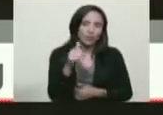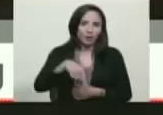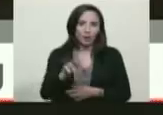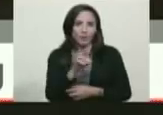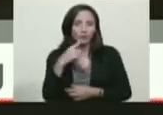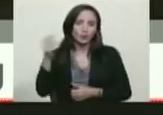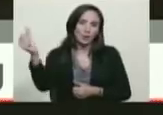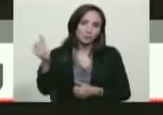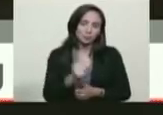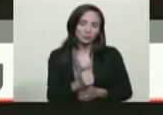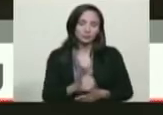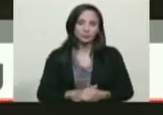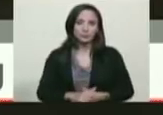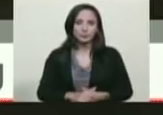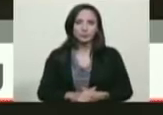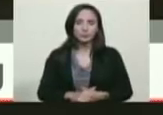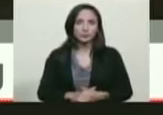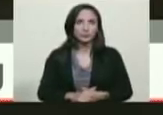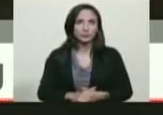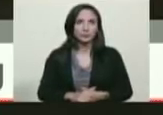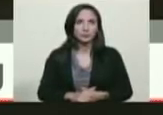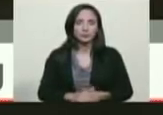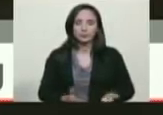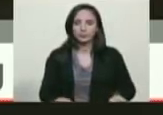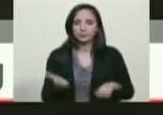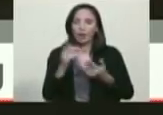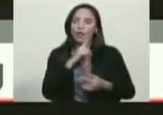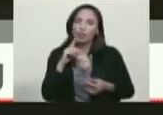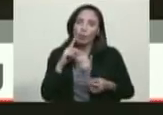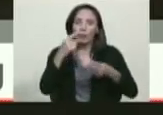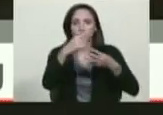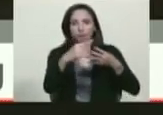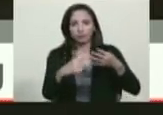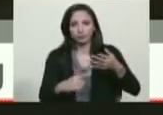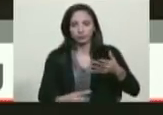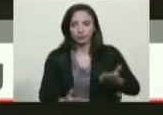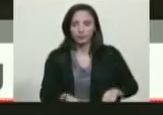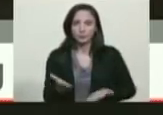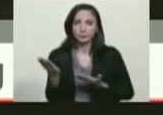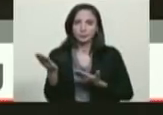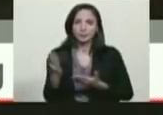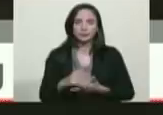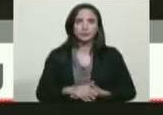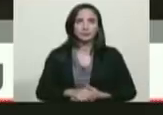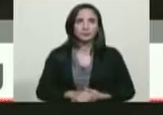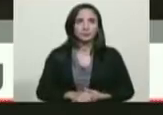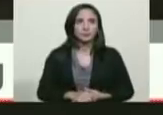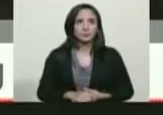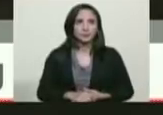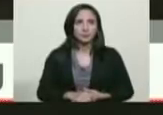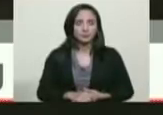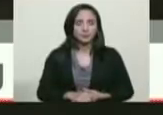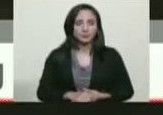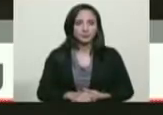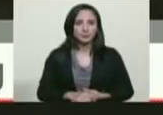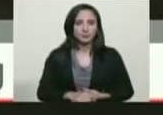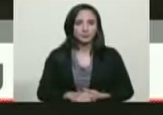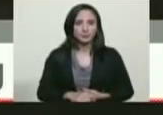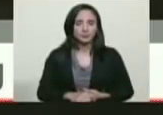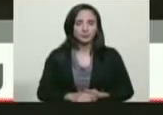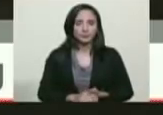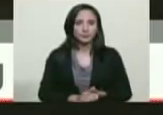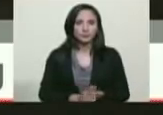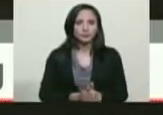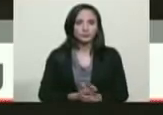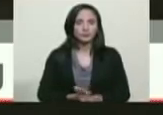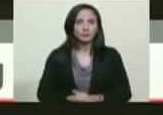Rincón, Osvaldo Núñez, Fernando Vera, Helio Tortolero, Andrés Padilla, Ángel Olmeta, Javier